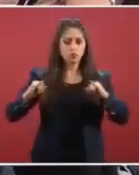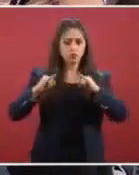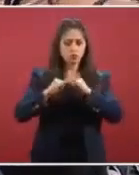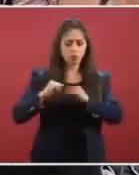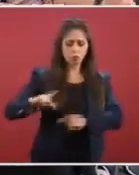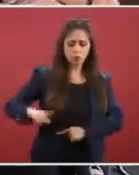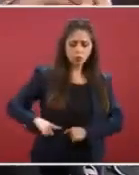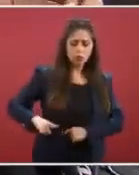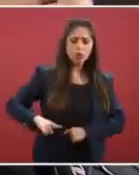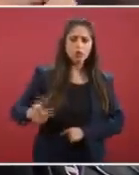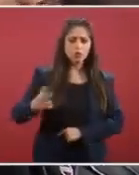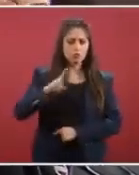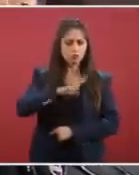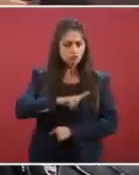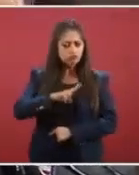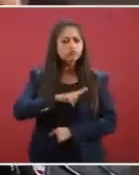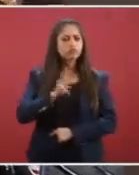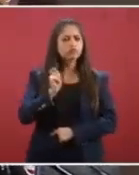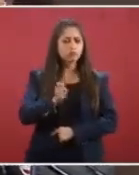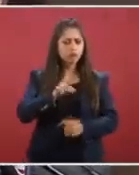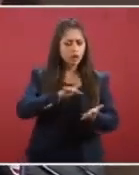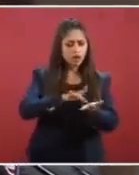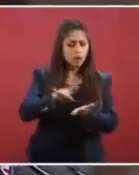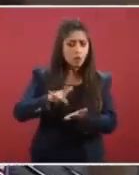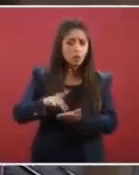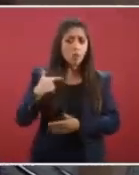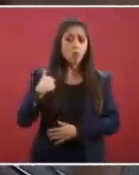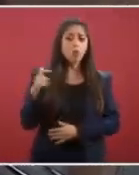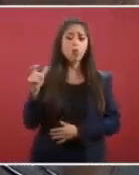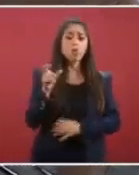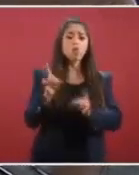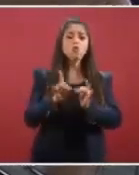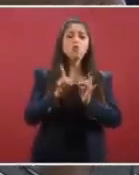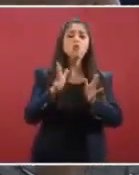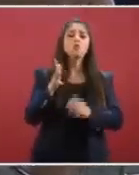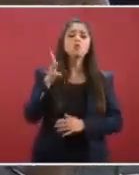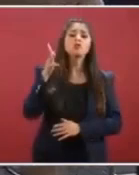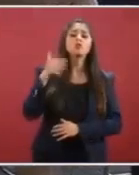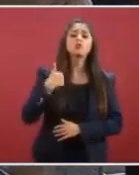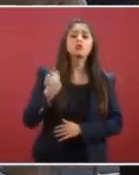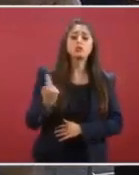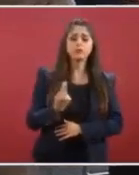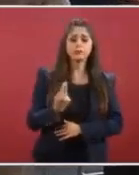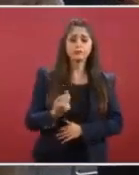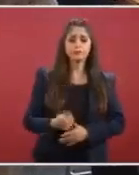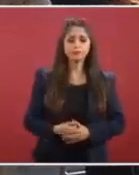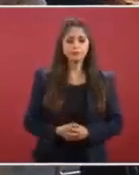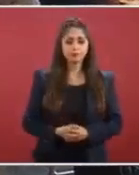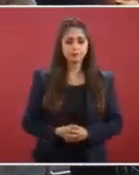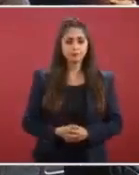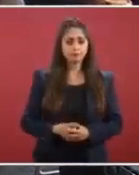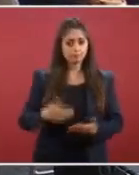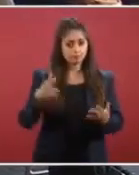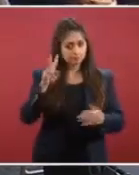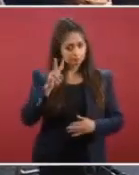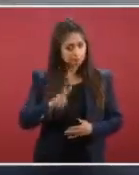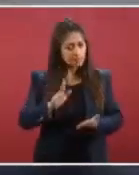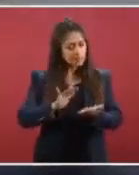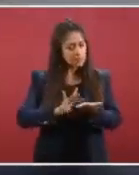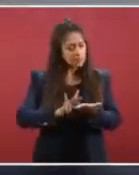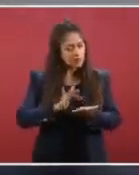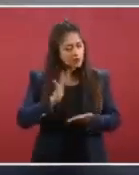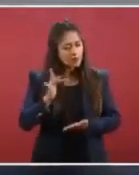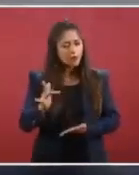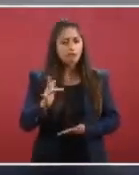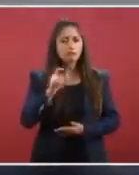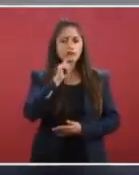que han estado ahí ayudando cuando lo necesito. Quiero expresar mi más sincera felicitación y reconocimiento